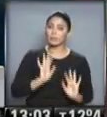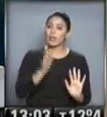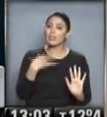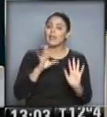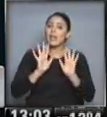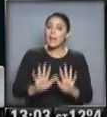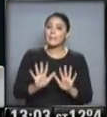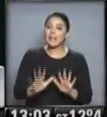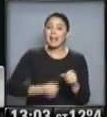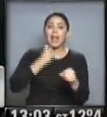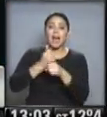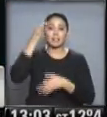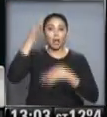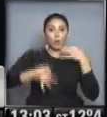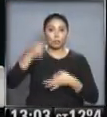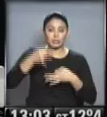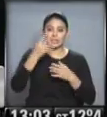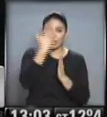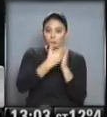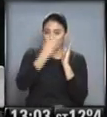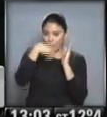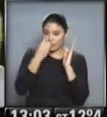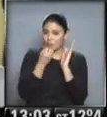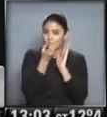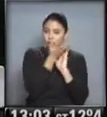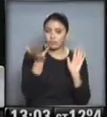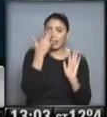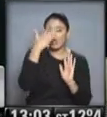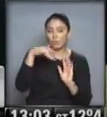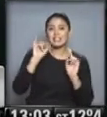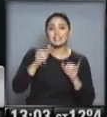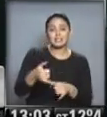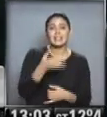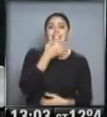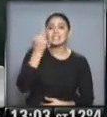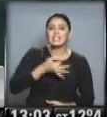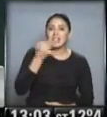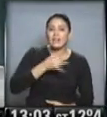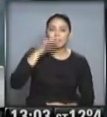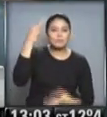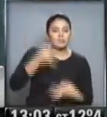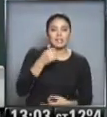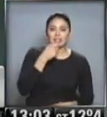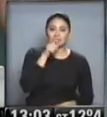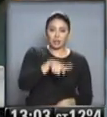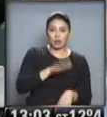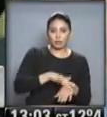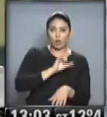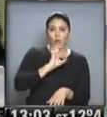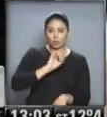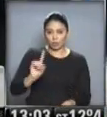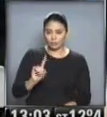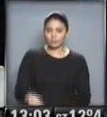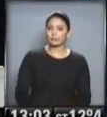en definitiva que la justicia tome la voz y con la voz de la justicia se llegue a una decisión acerca de la responsabilidad o no de este o habrá una nueva